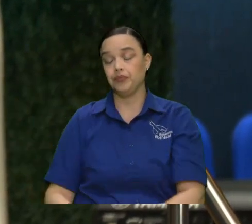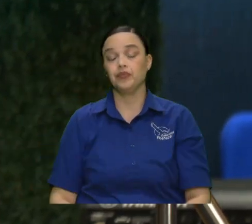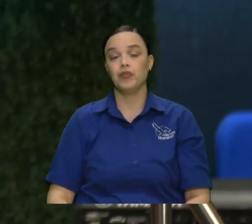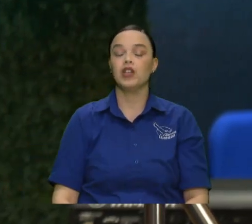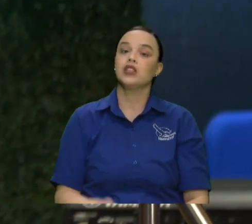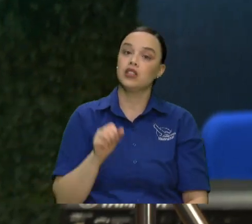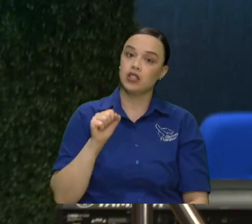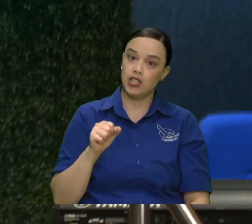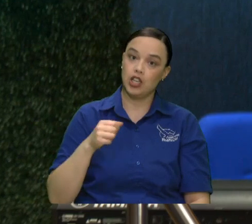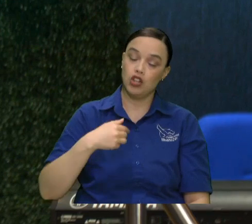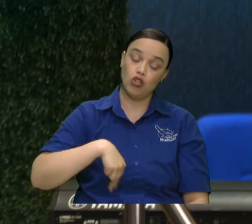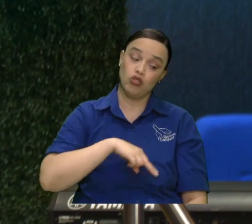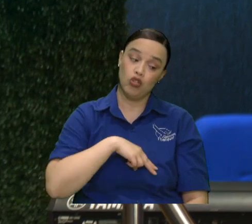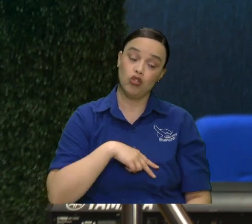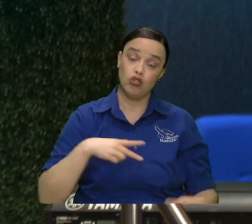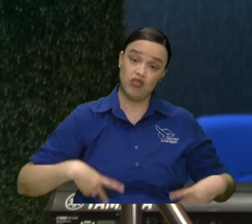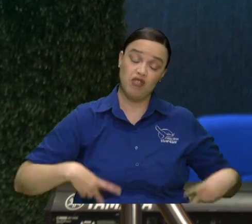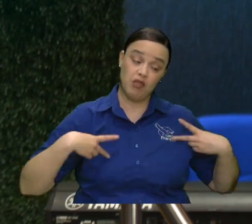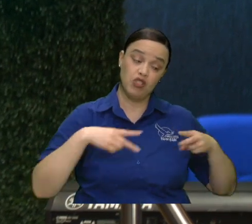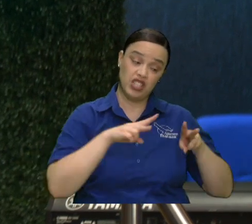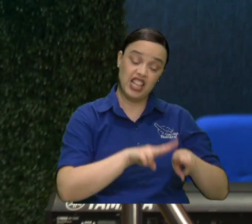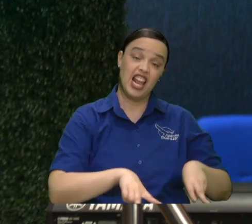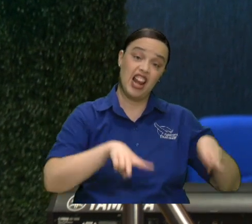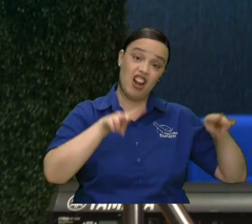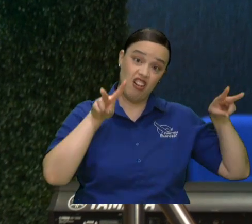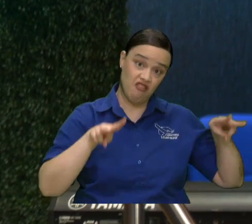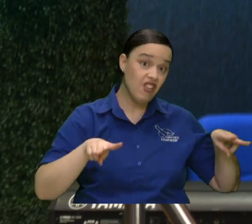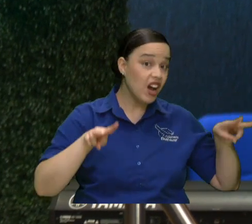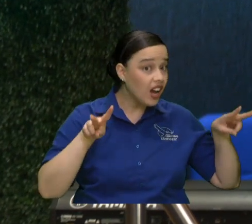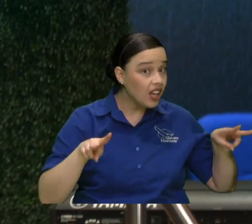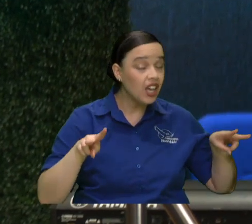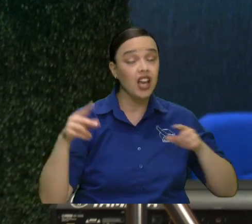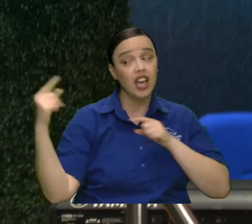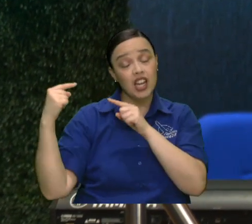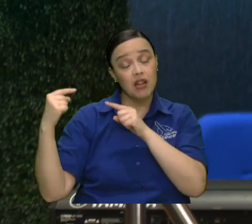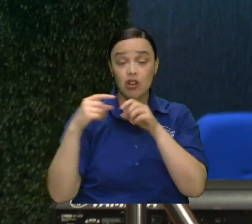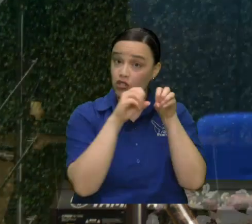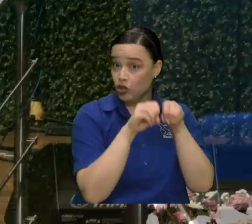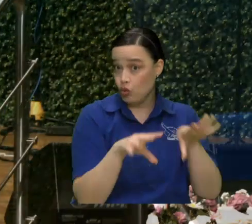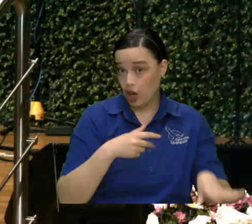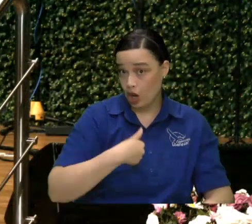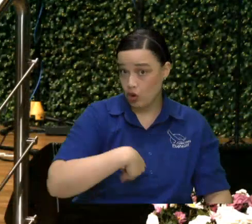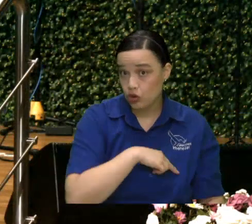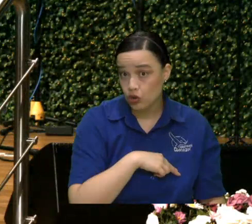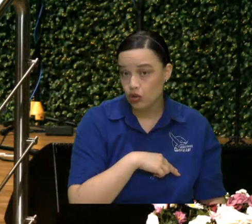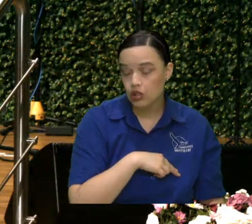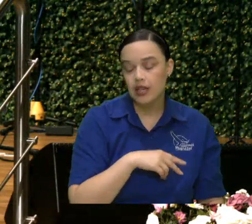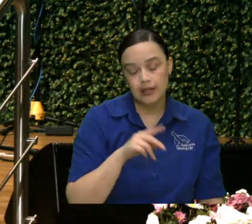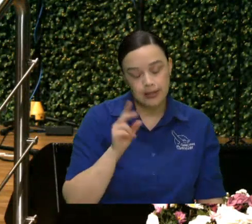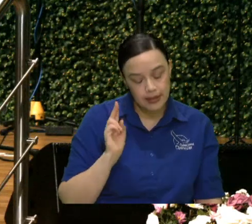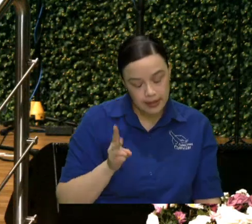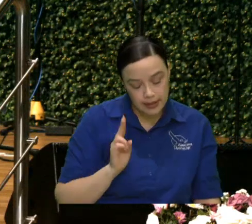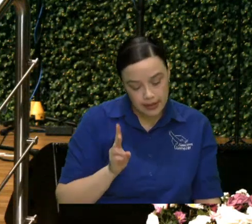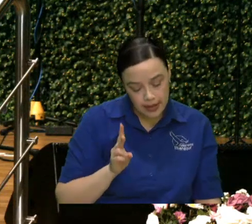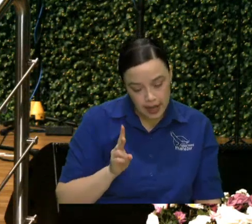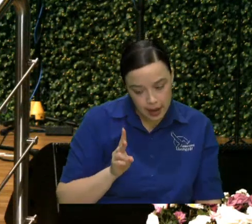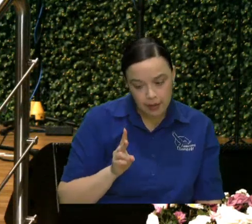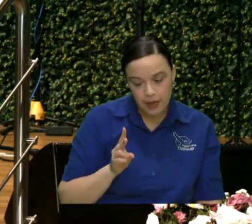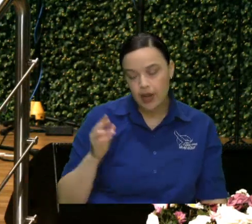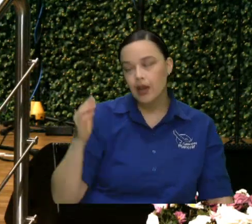vengan y nos destruyan cuál es la solución a esto subir al monte constantemente amén